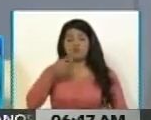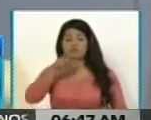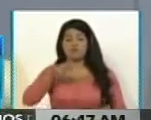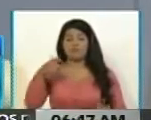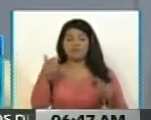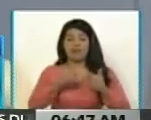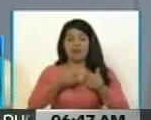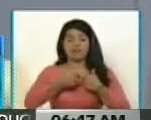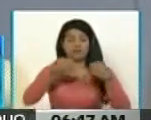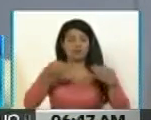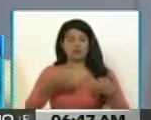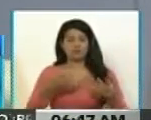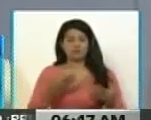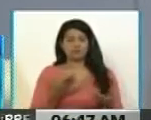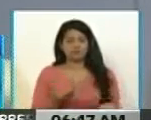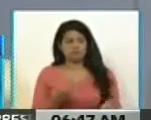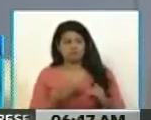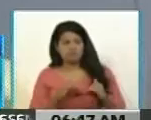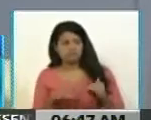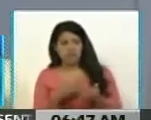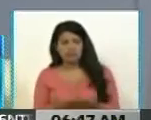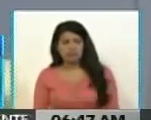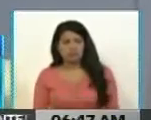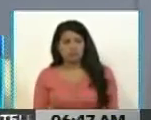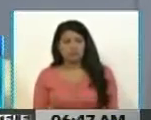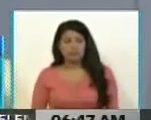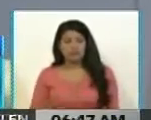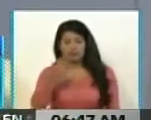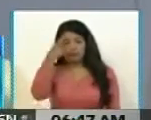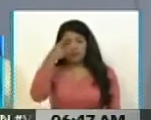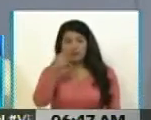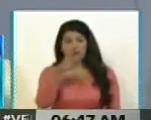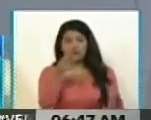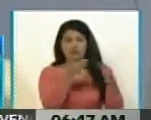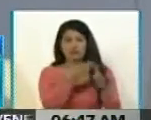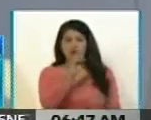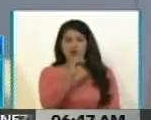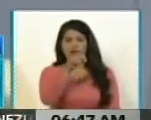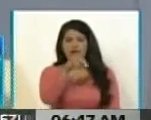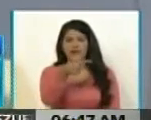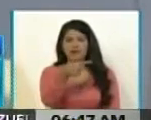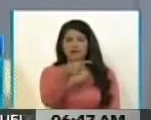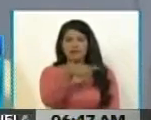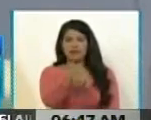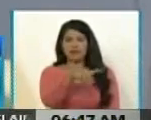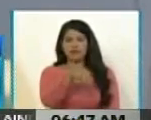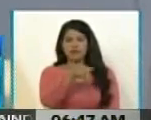Tú sacas la cuenta y hace un poco una de estas ONGs que se